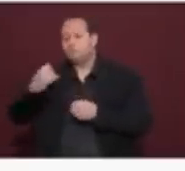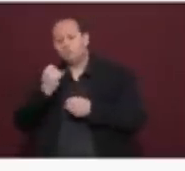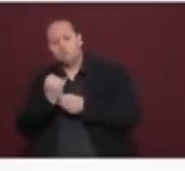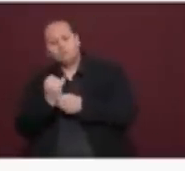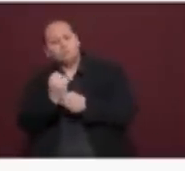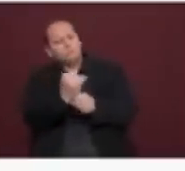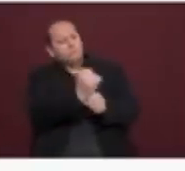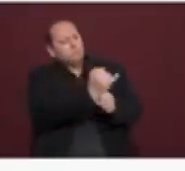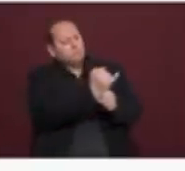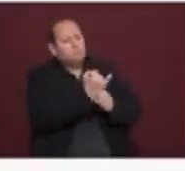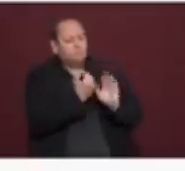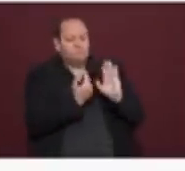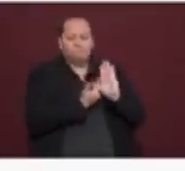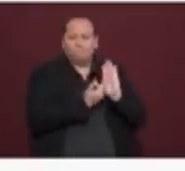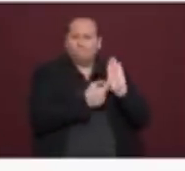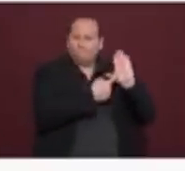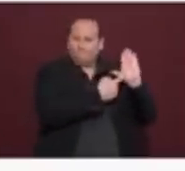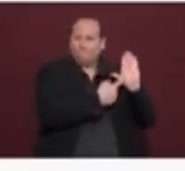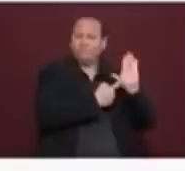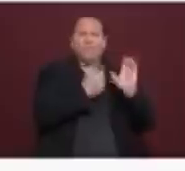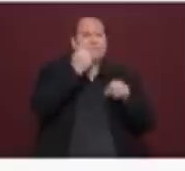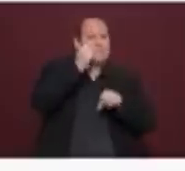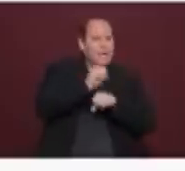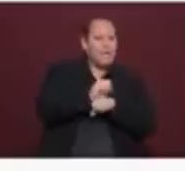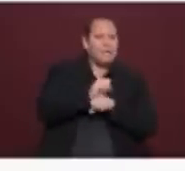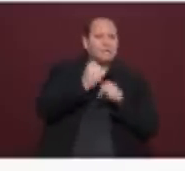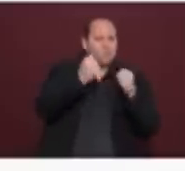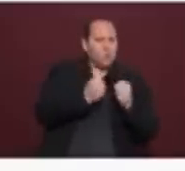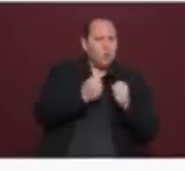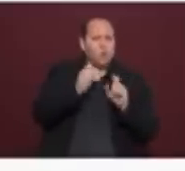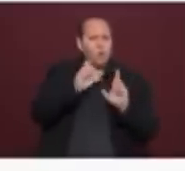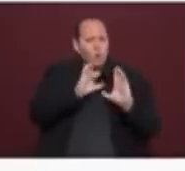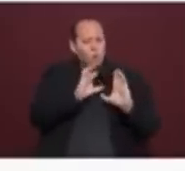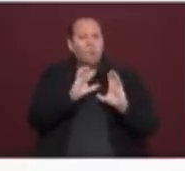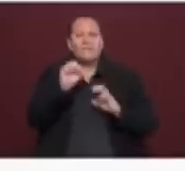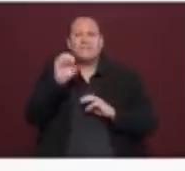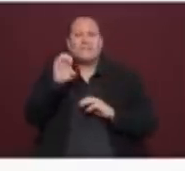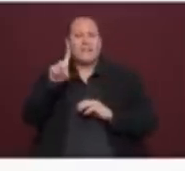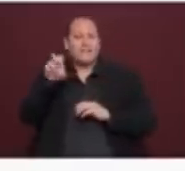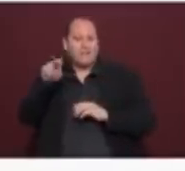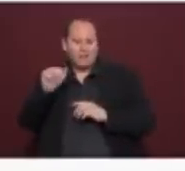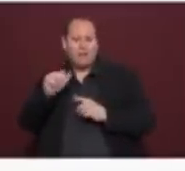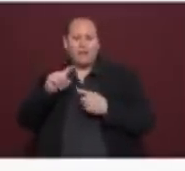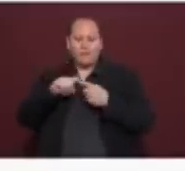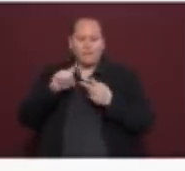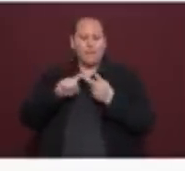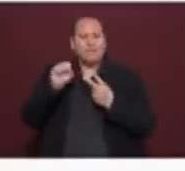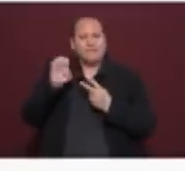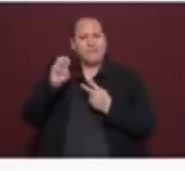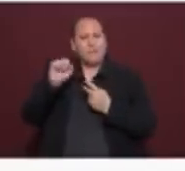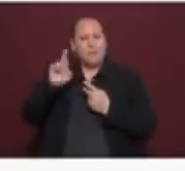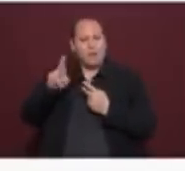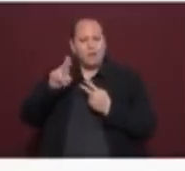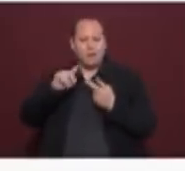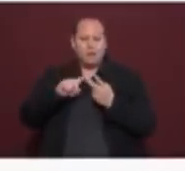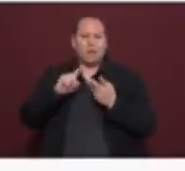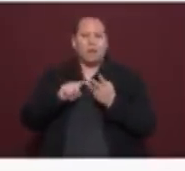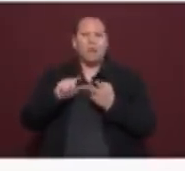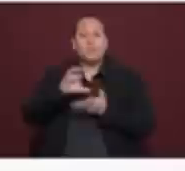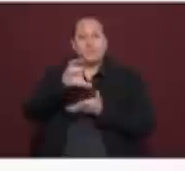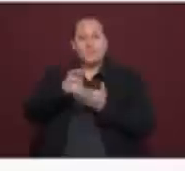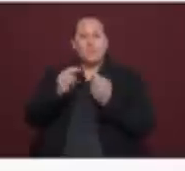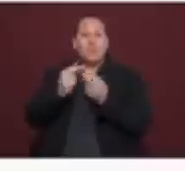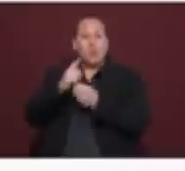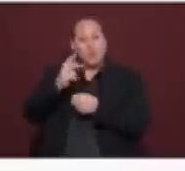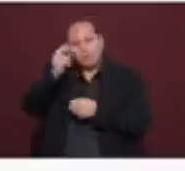seguridad en la secretaría de seguridad y protección ciudadana sedena semar el centro nacional de